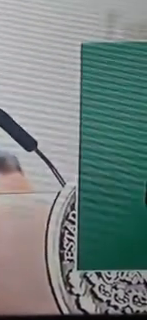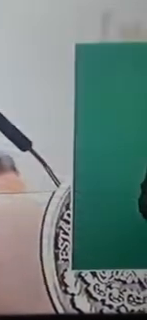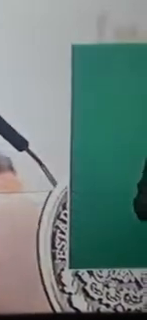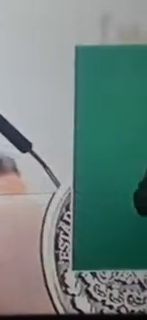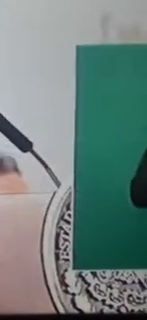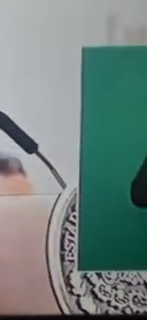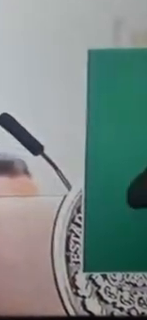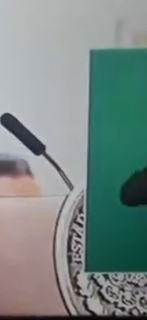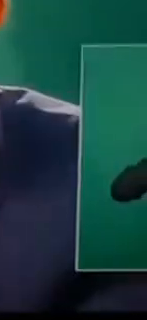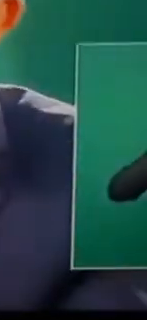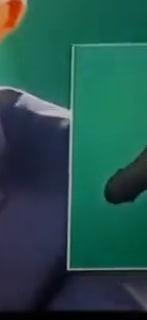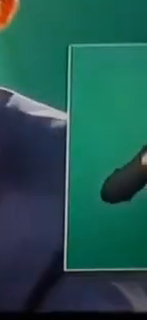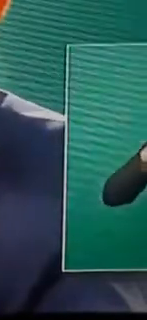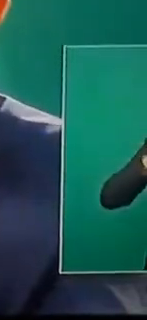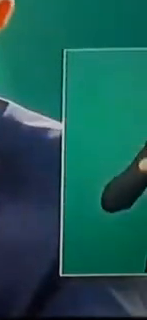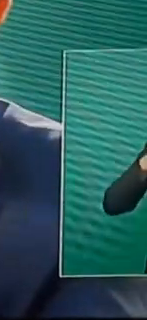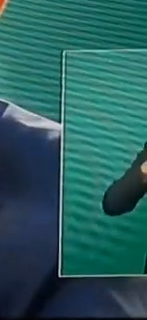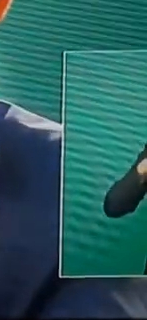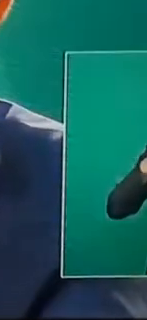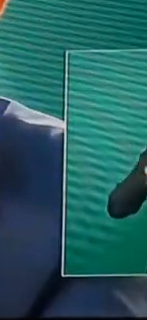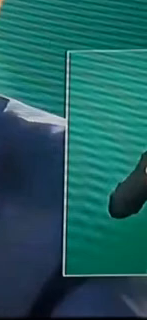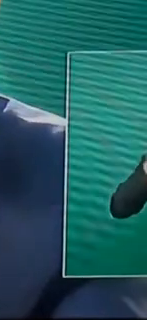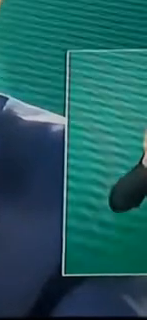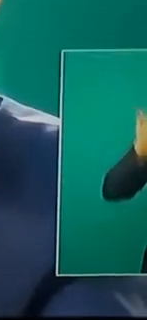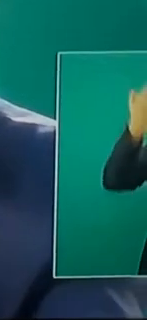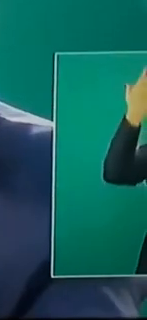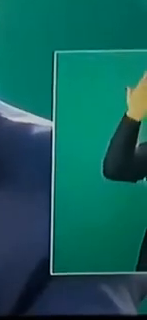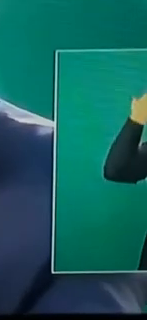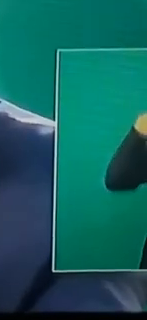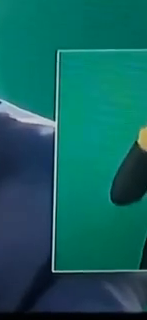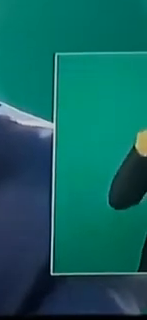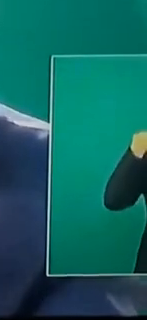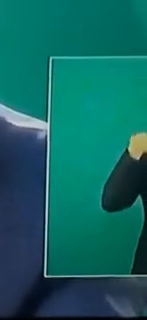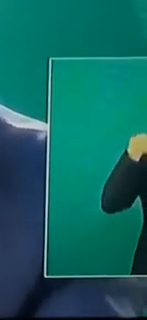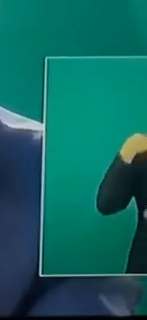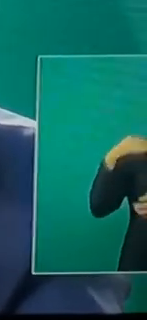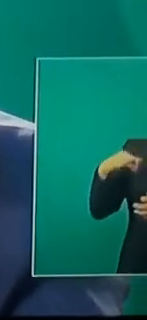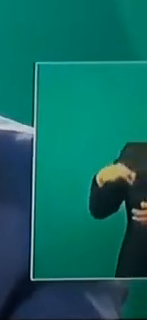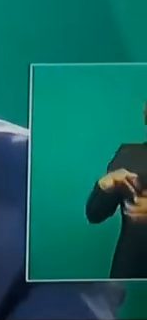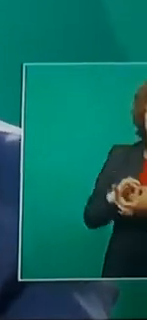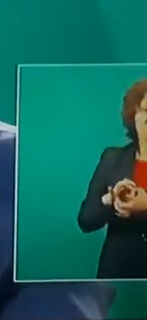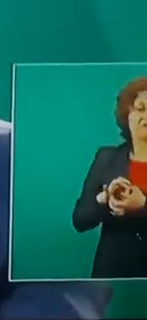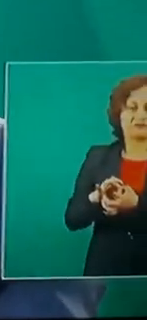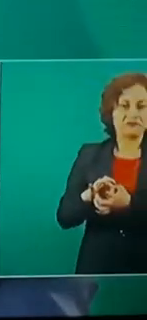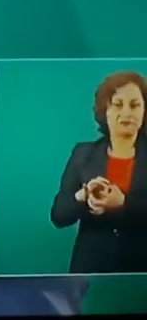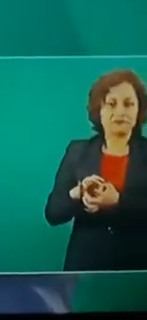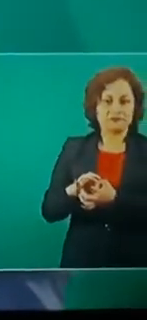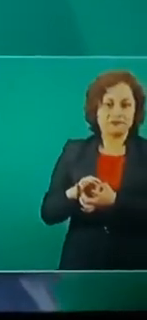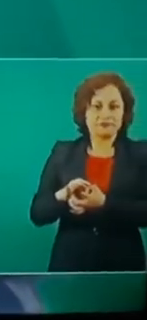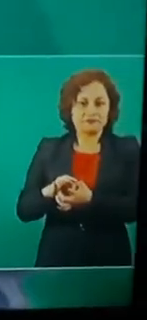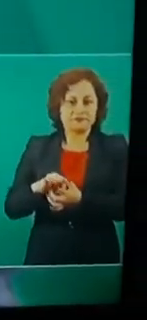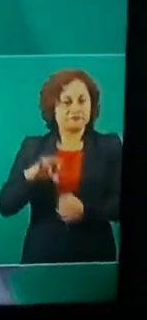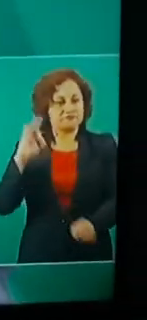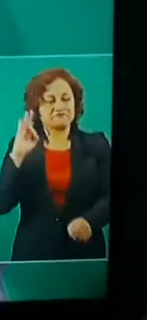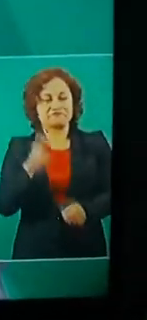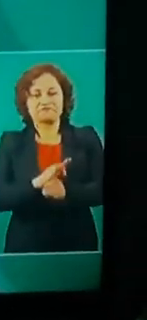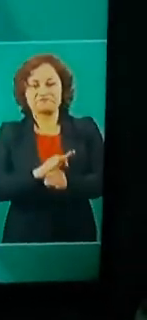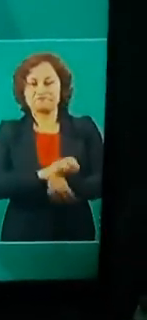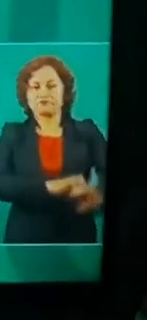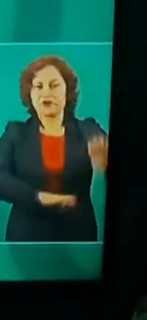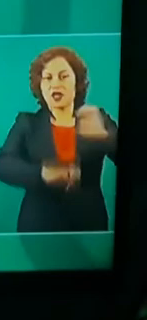de los que sostuvieron las políticas neoliberales privatizadoras durante 36